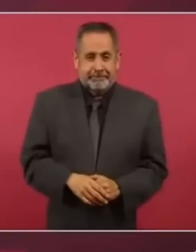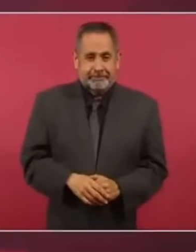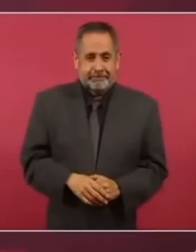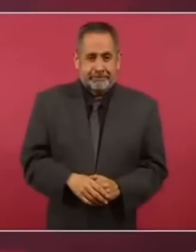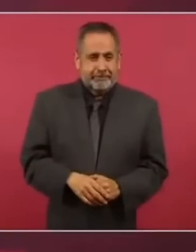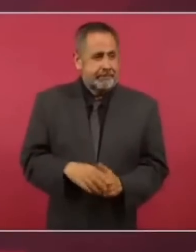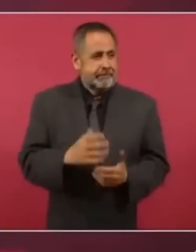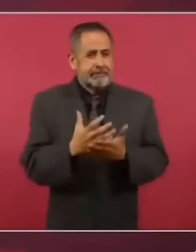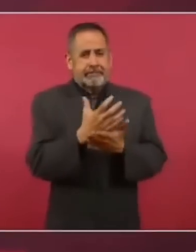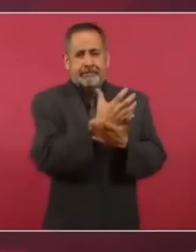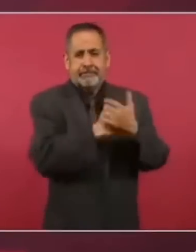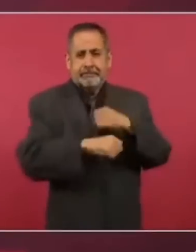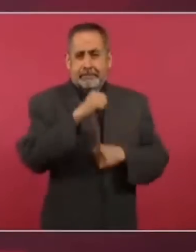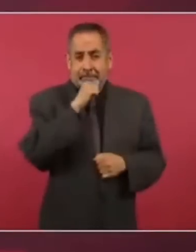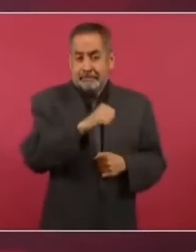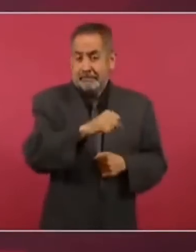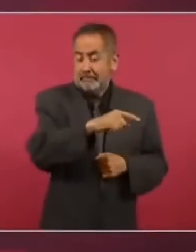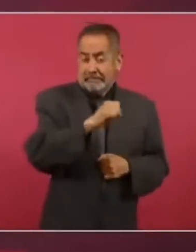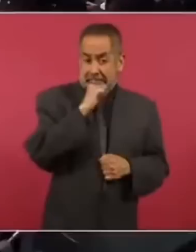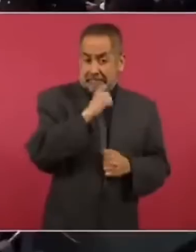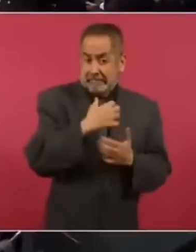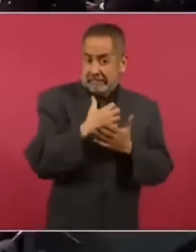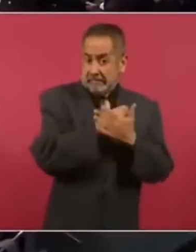el que gana más de todos es el...